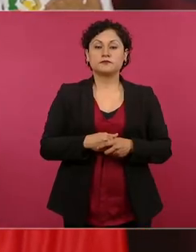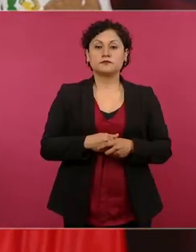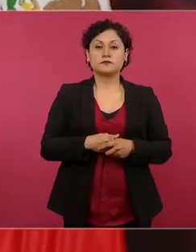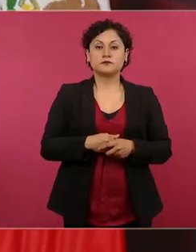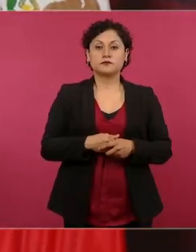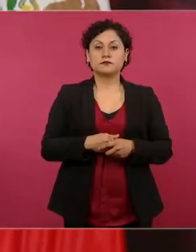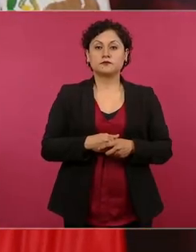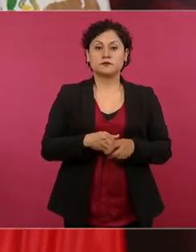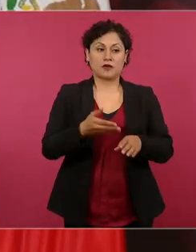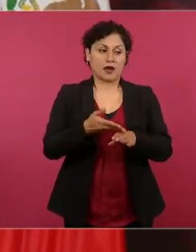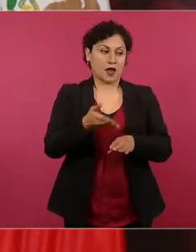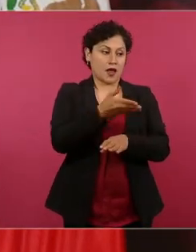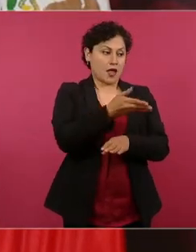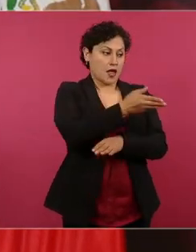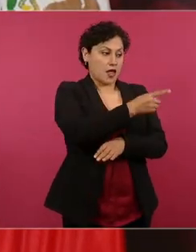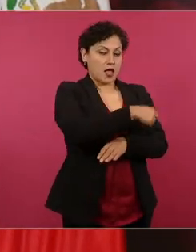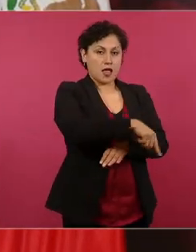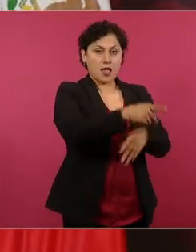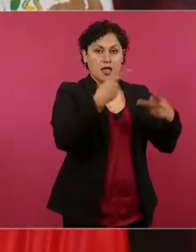hacer los fraudes